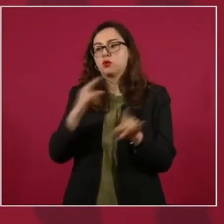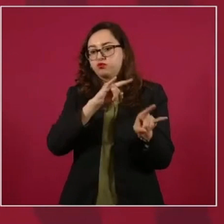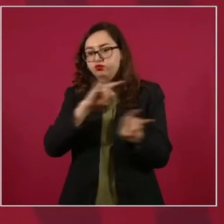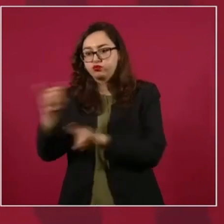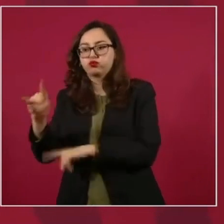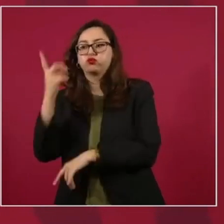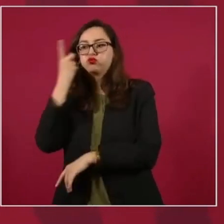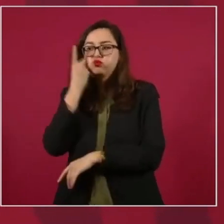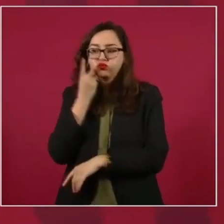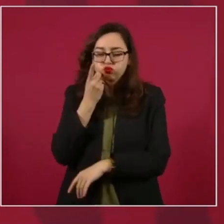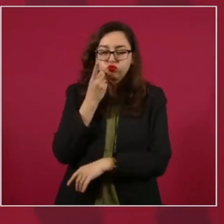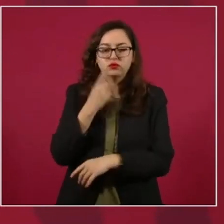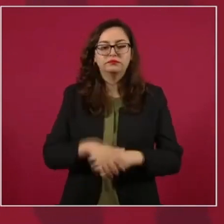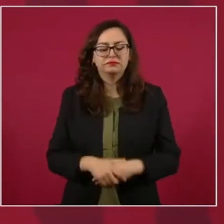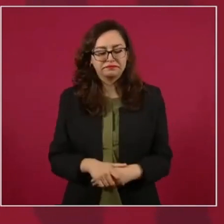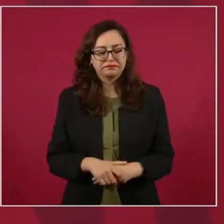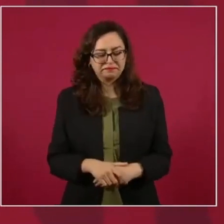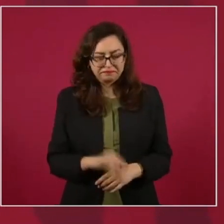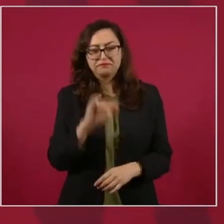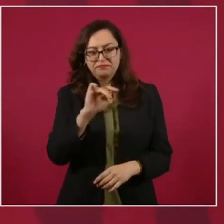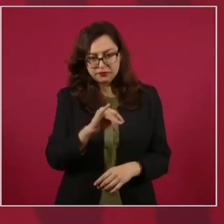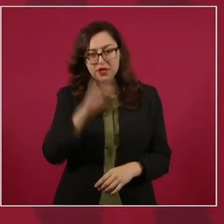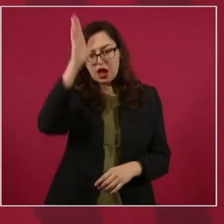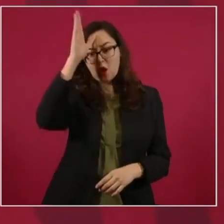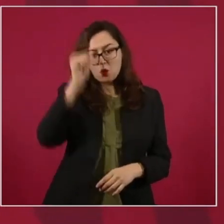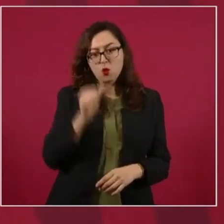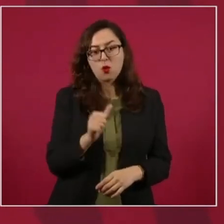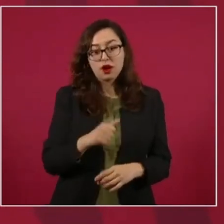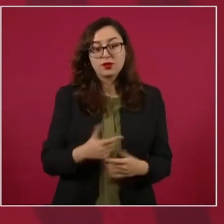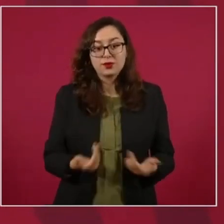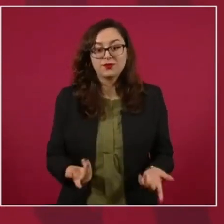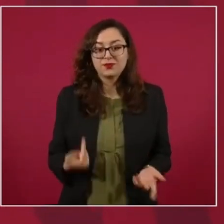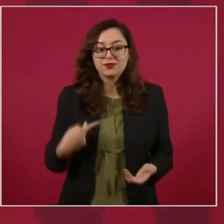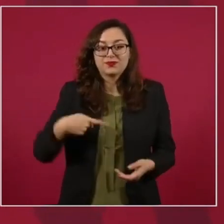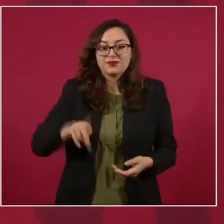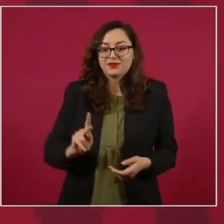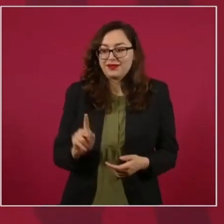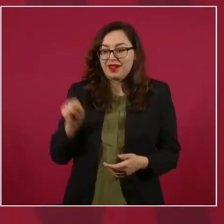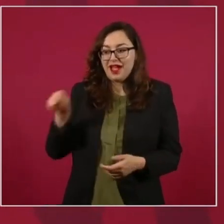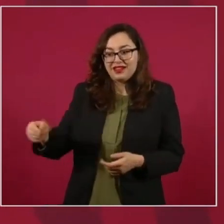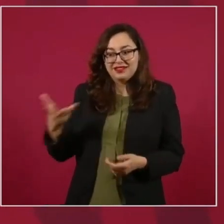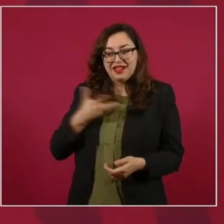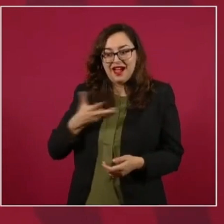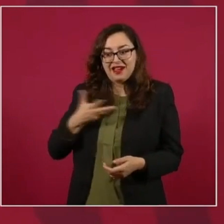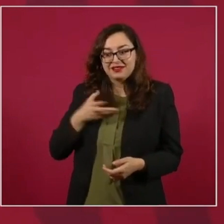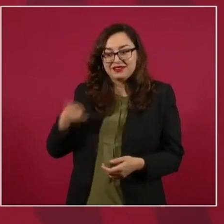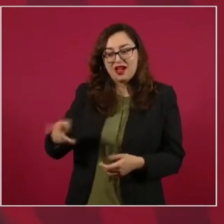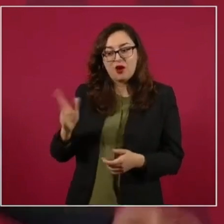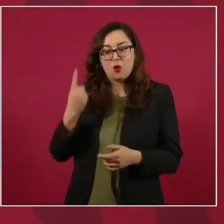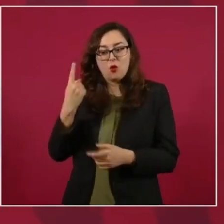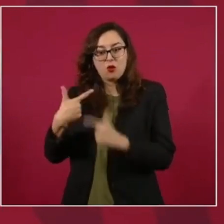Y yo estoy de acuerdo con eso. Nada más que no se ha podido